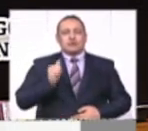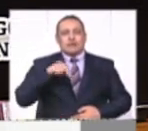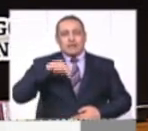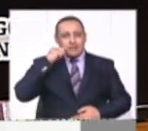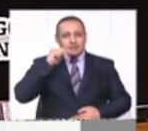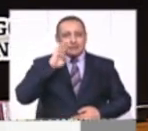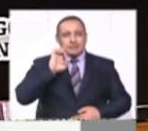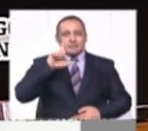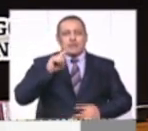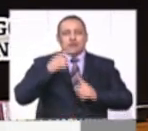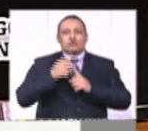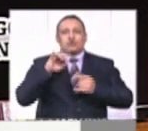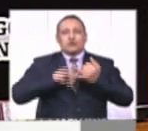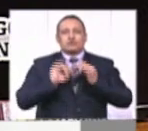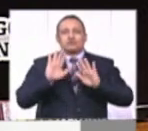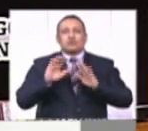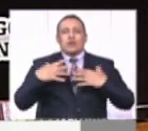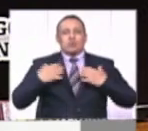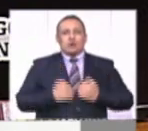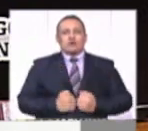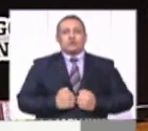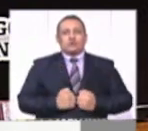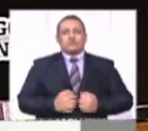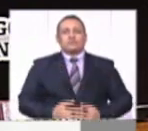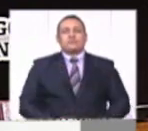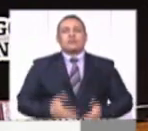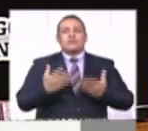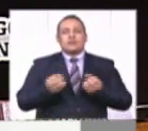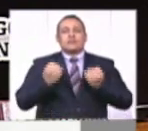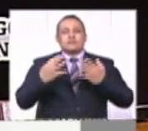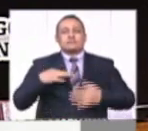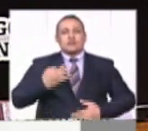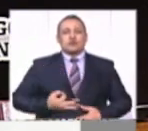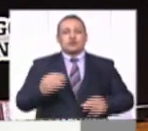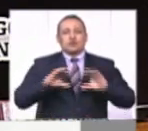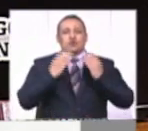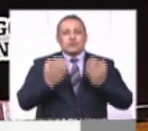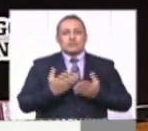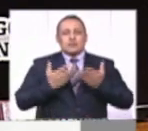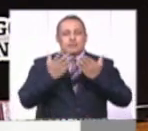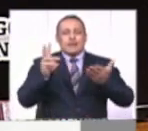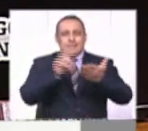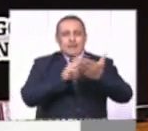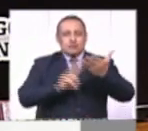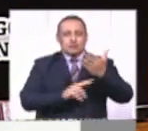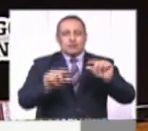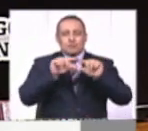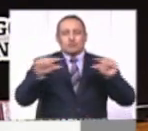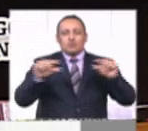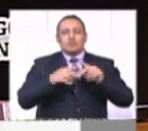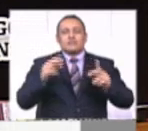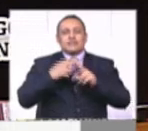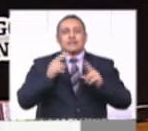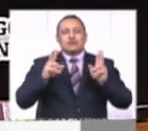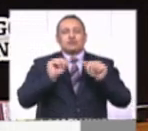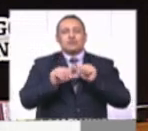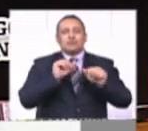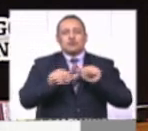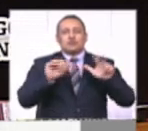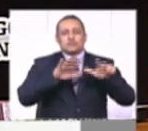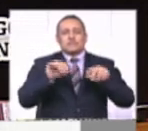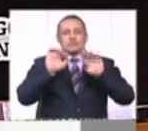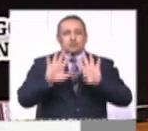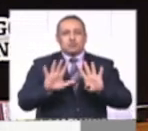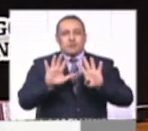Torres Vázquez y a su abogado señores congresistas se va a dar lectura la parte pertinente del artículo